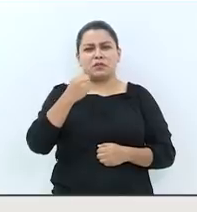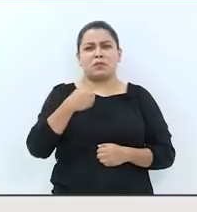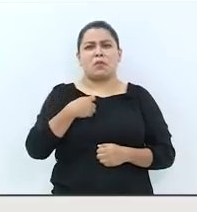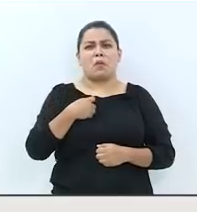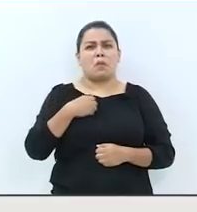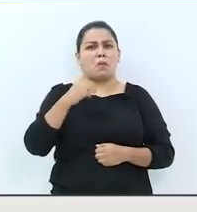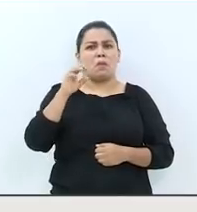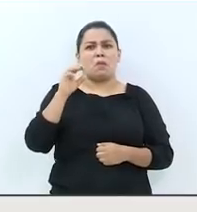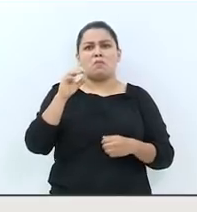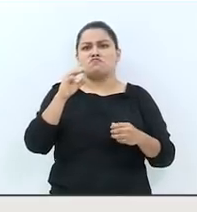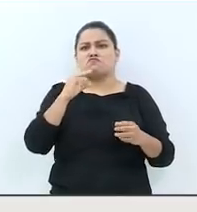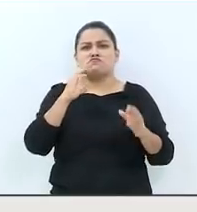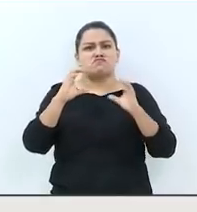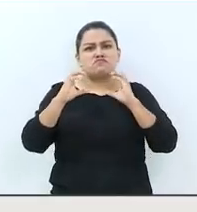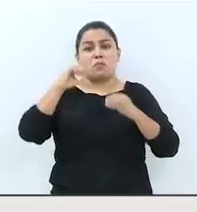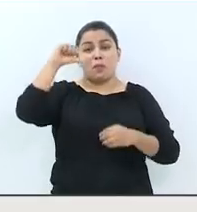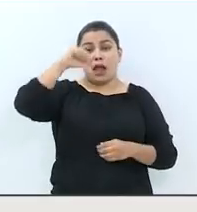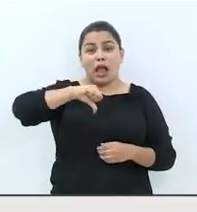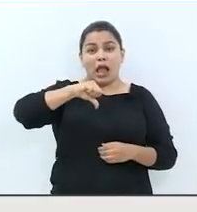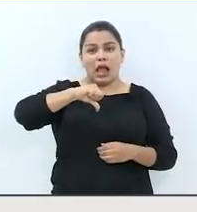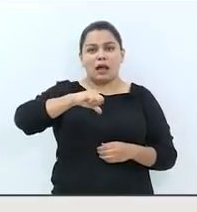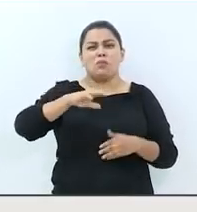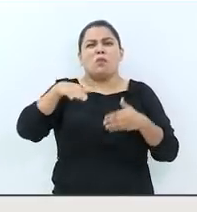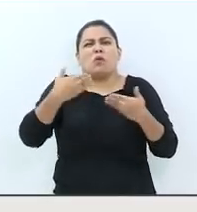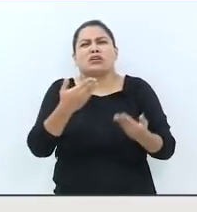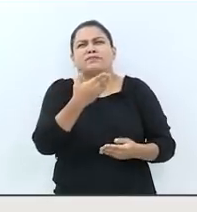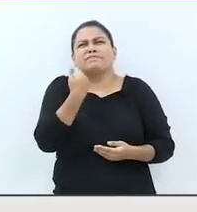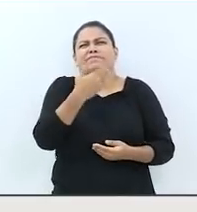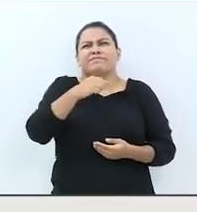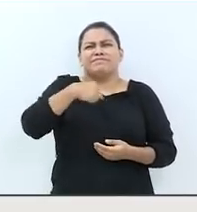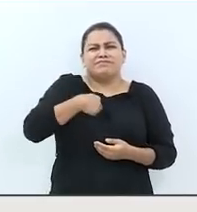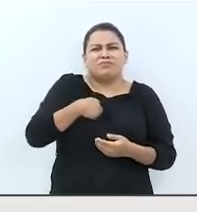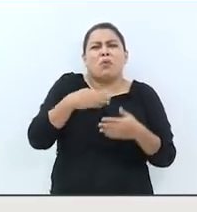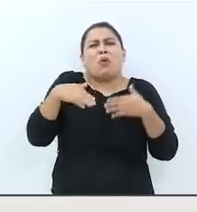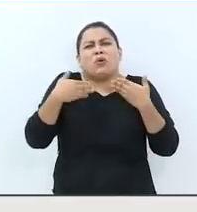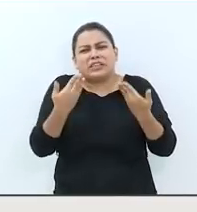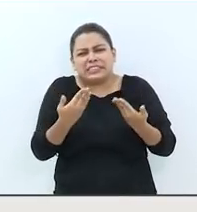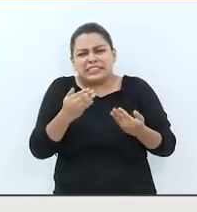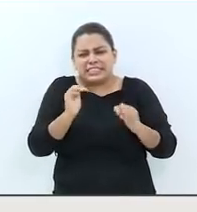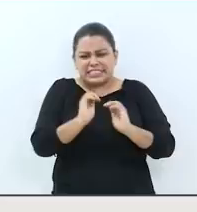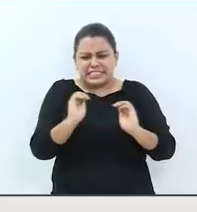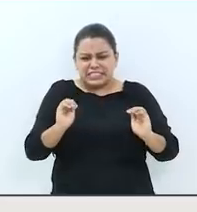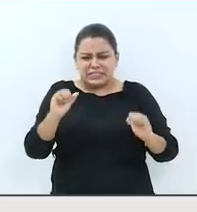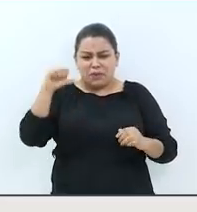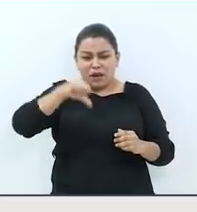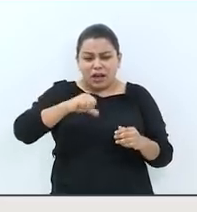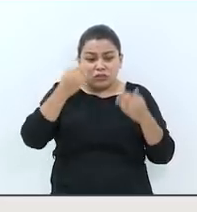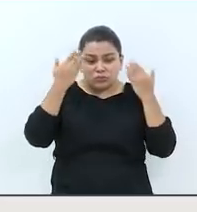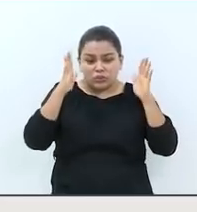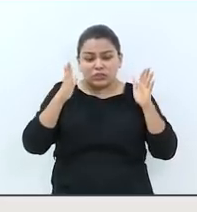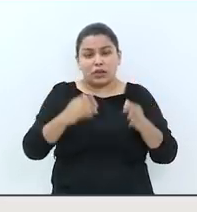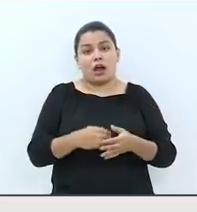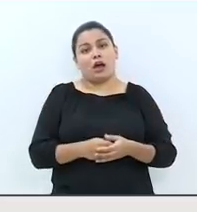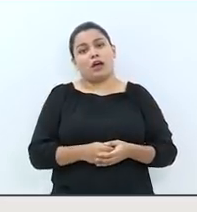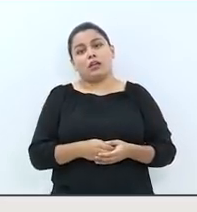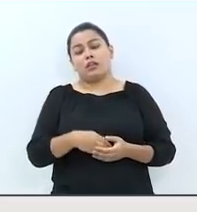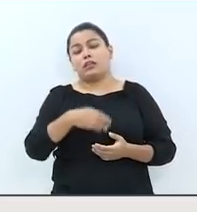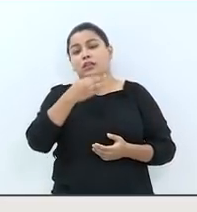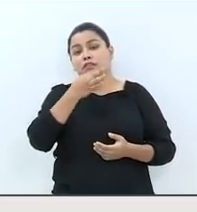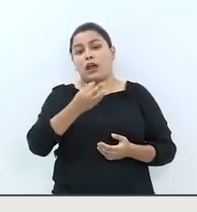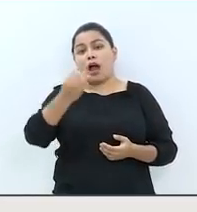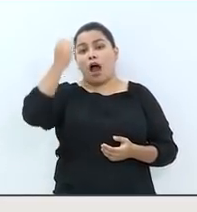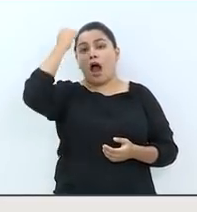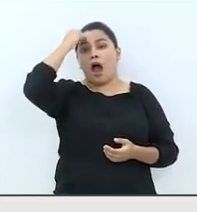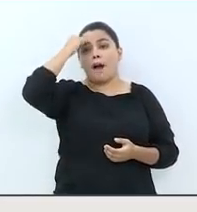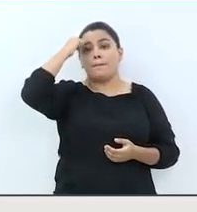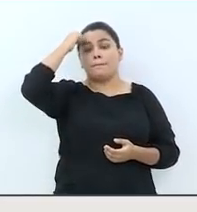juzgarnos, sin castigarnos, sin decir por qué me pasa esto, o por qué este niño es así, o por qué esta niña es así. Realmente es